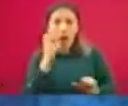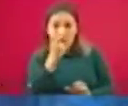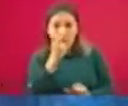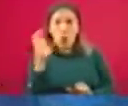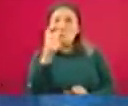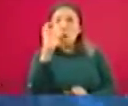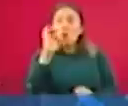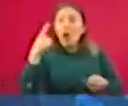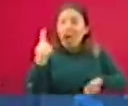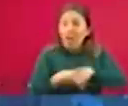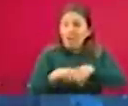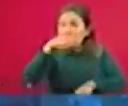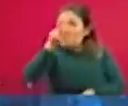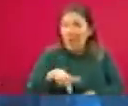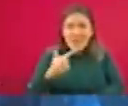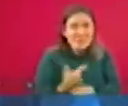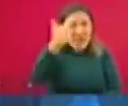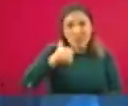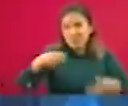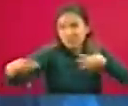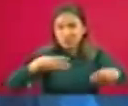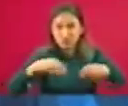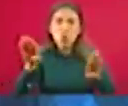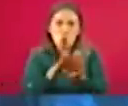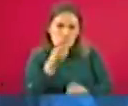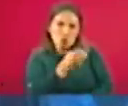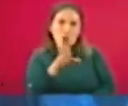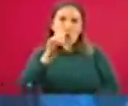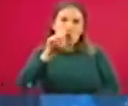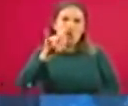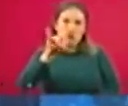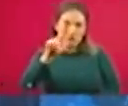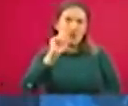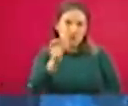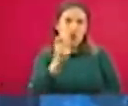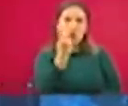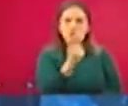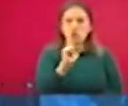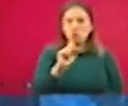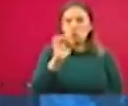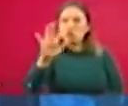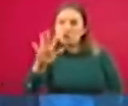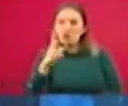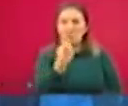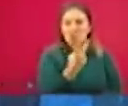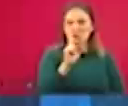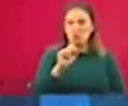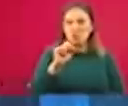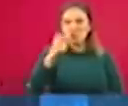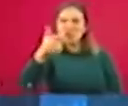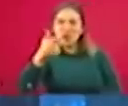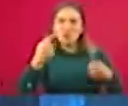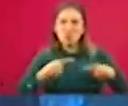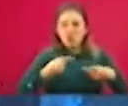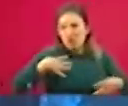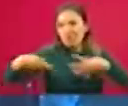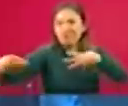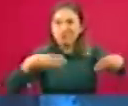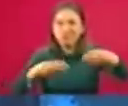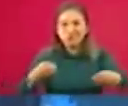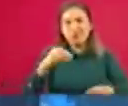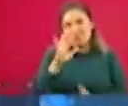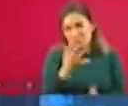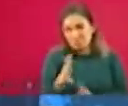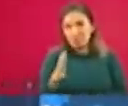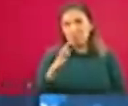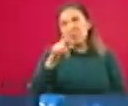donde dicen, yo soy laboratorio X y en esta semana, y lo mandan semanalmente, hice 100 pruebas,